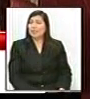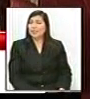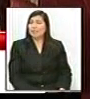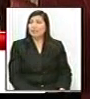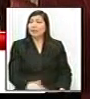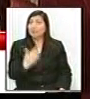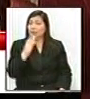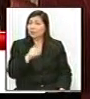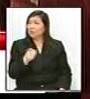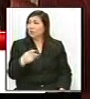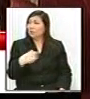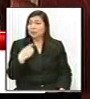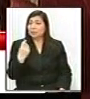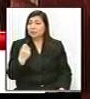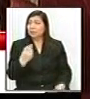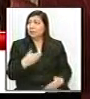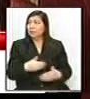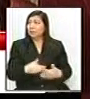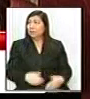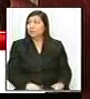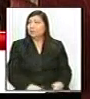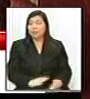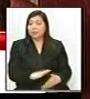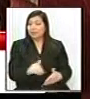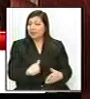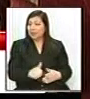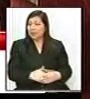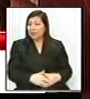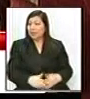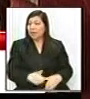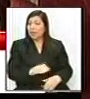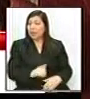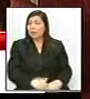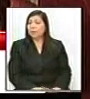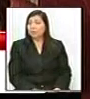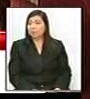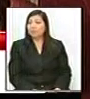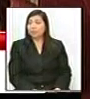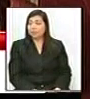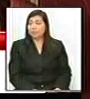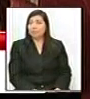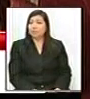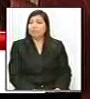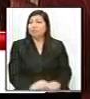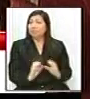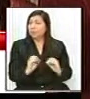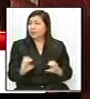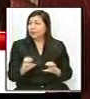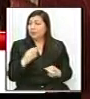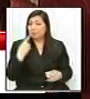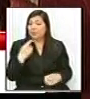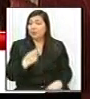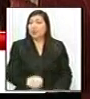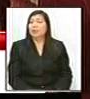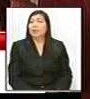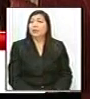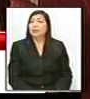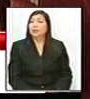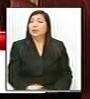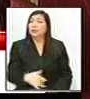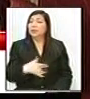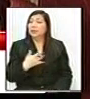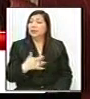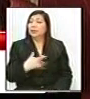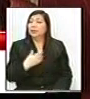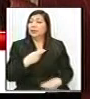Sé que ustedes no van a entender, pero al menos conviértanse humanos, hagan una política con